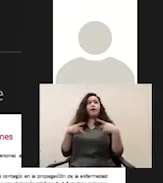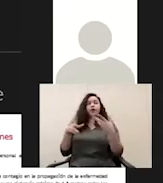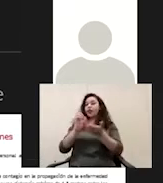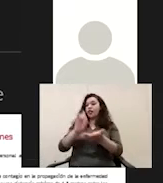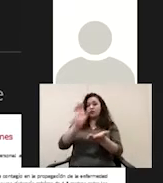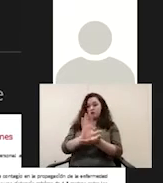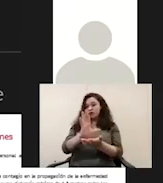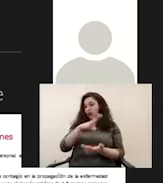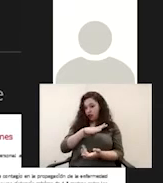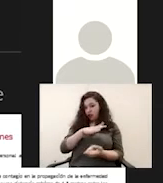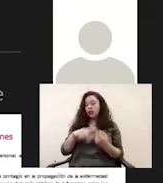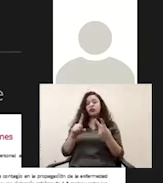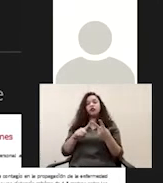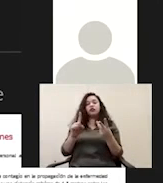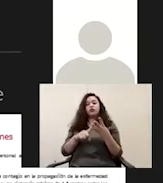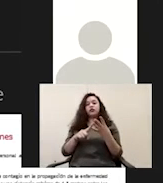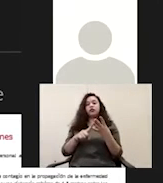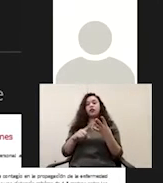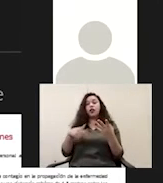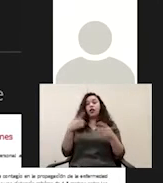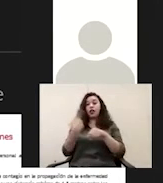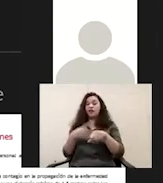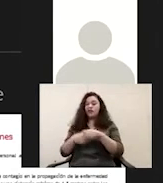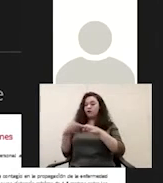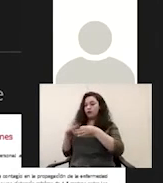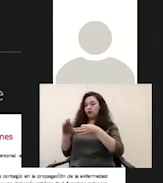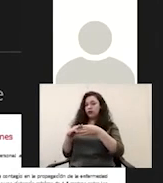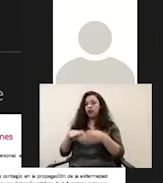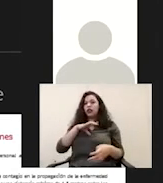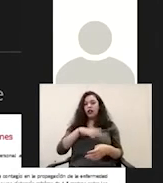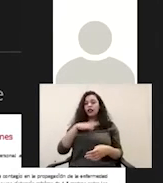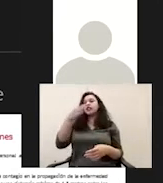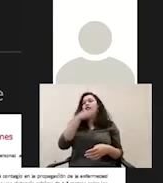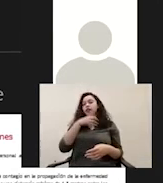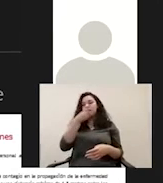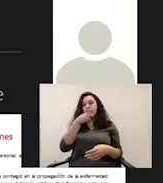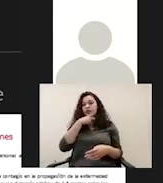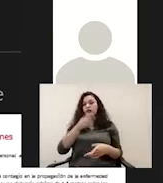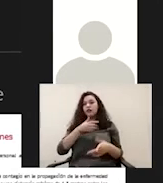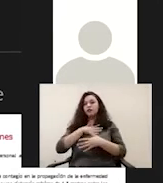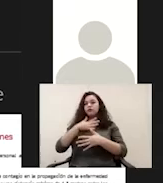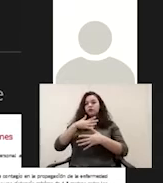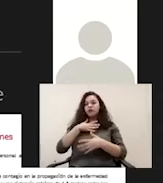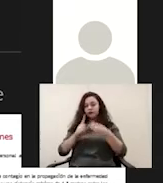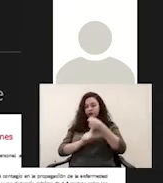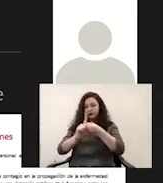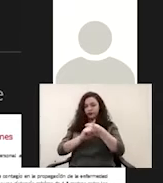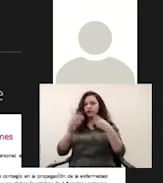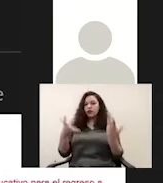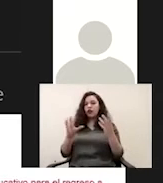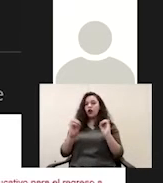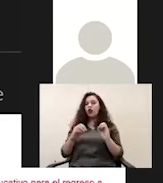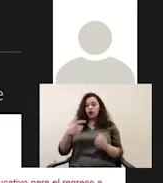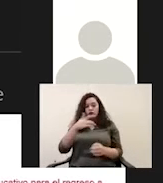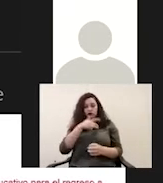discapacidad, las que padecen alguna enfermedad crónica como cáncer, diabetes, alguna enfermedad respiratoria o alguna enfermedad